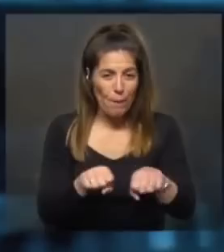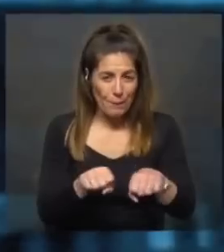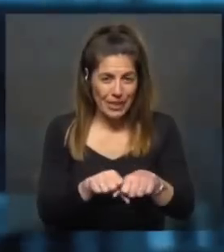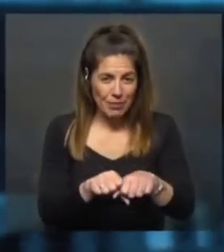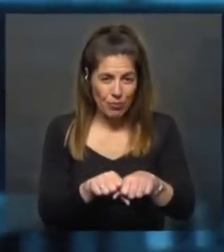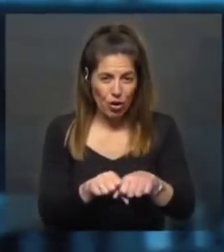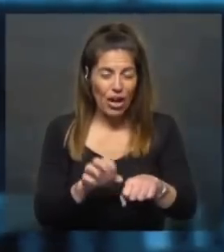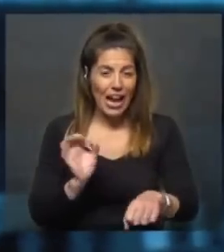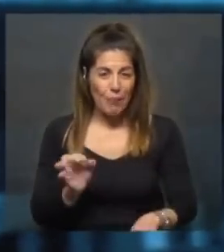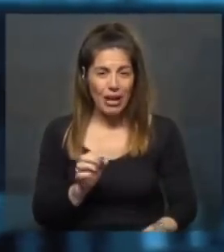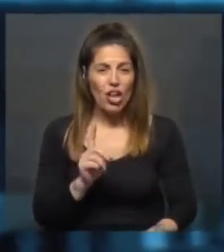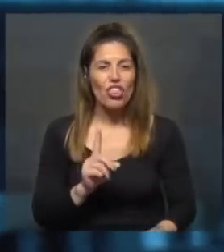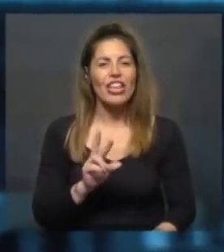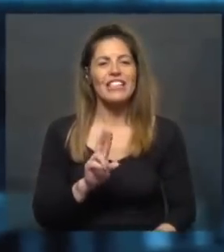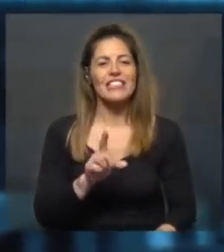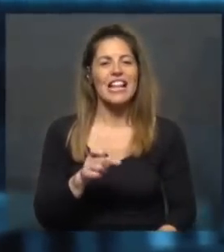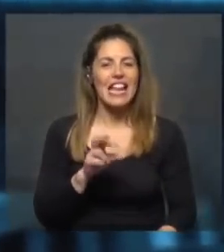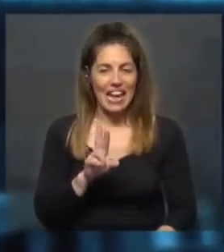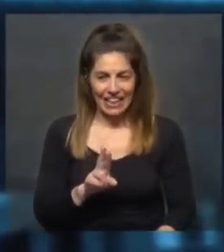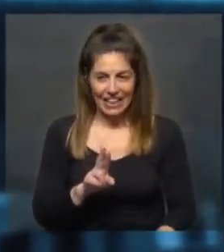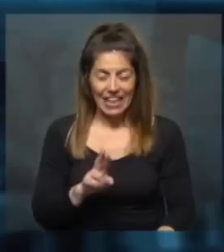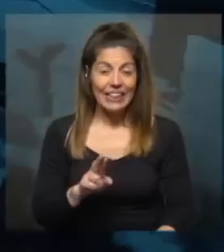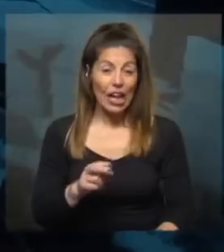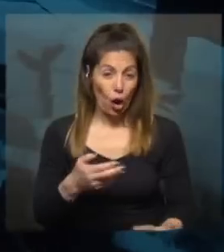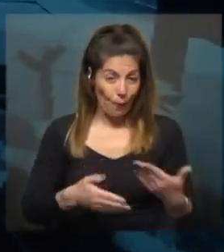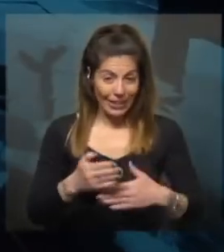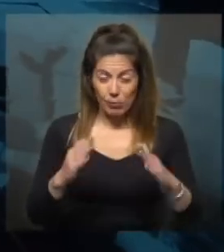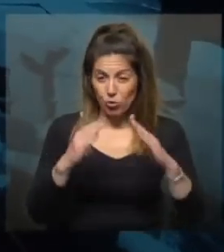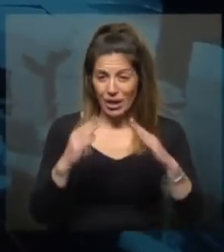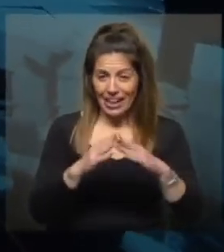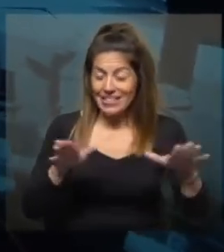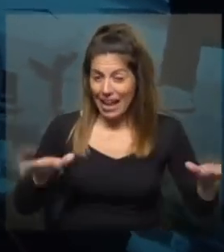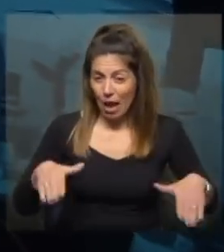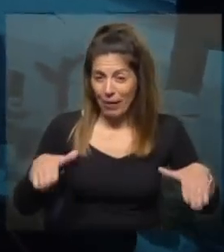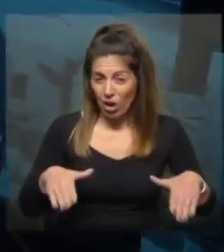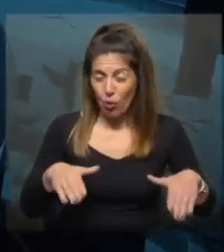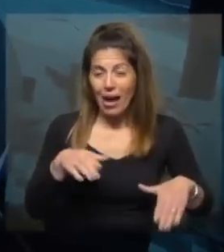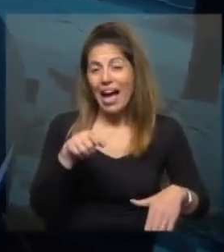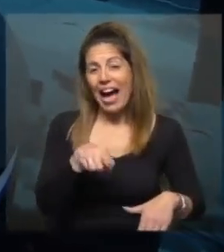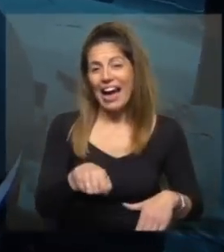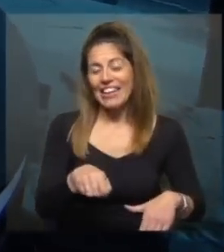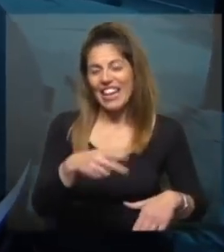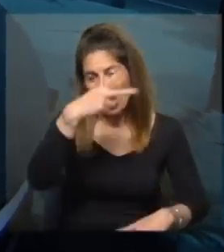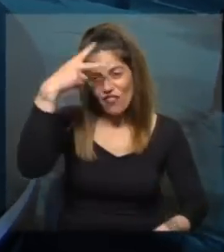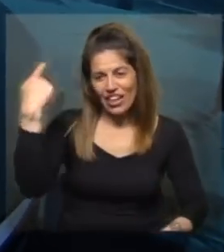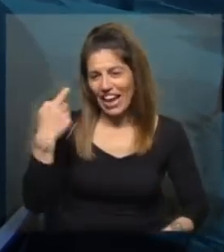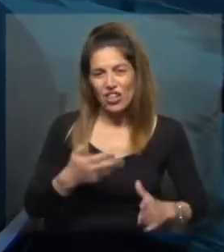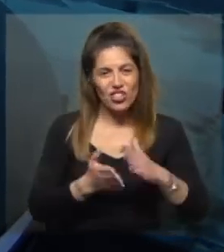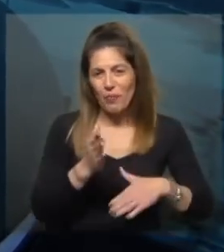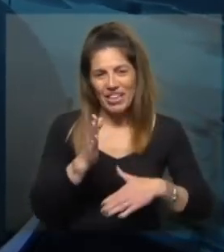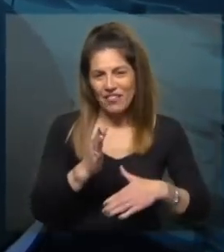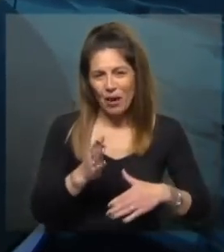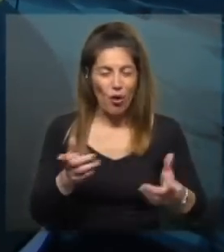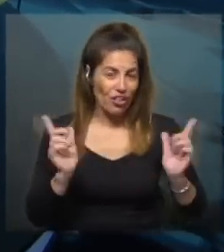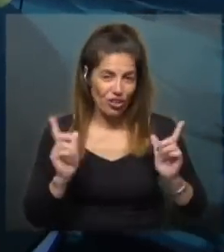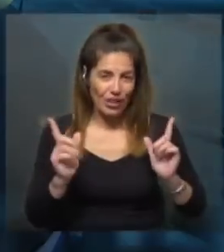de los drexler que compartimos una casa en la paloma ahí eran las aventuras veraniegas digamos más surfistas porque si no siempre paysandú pero